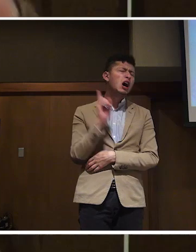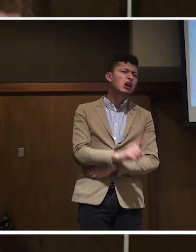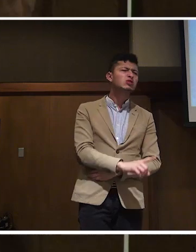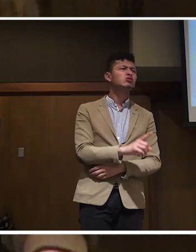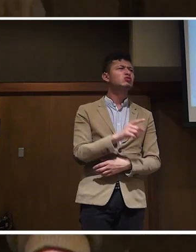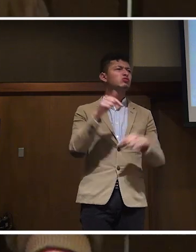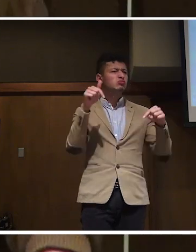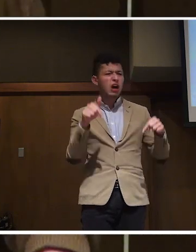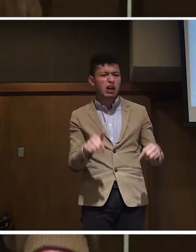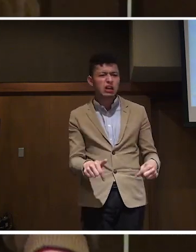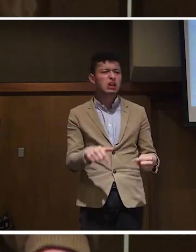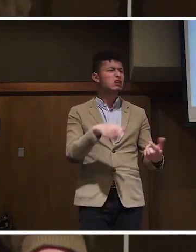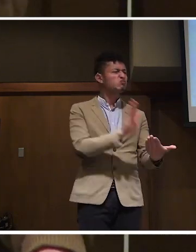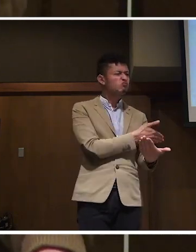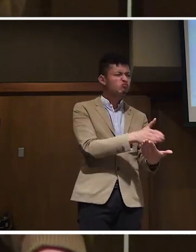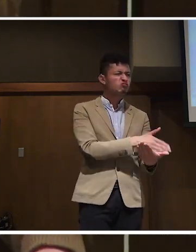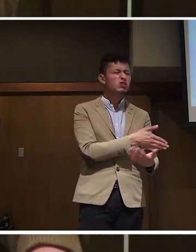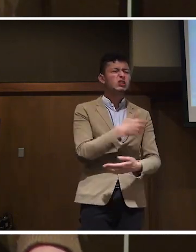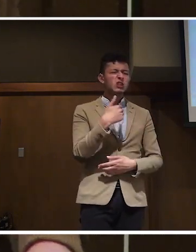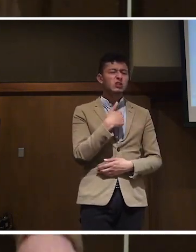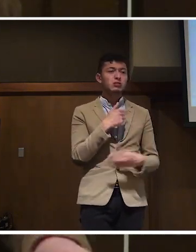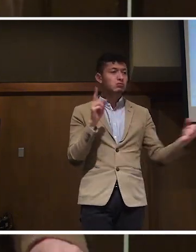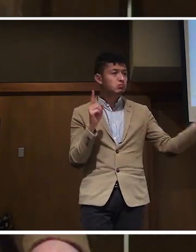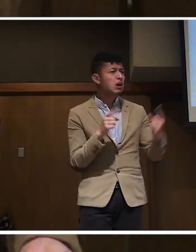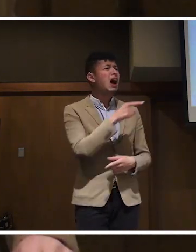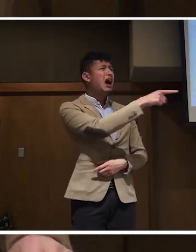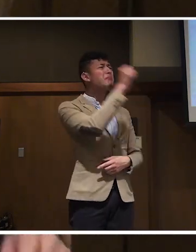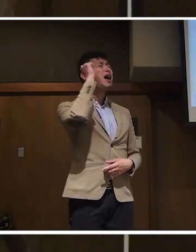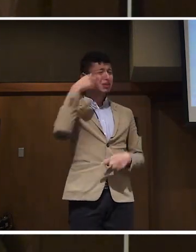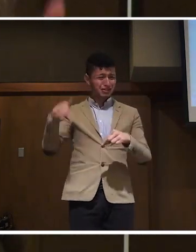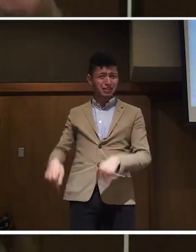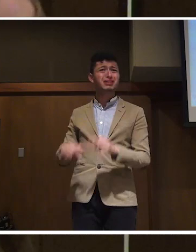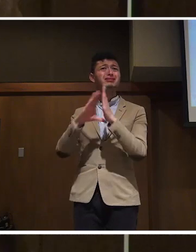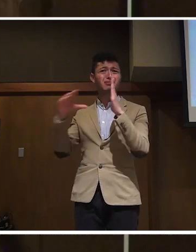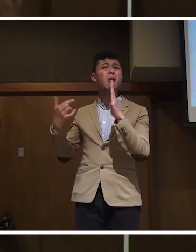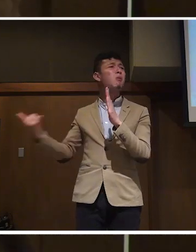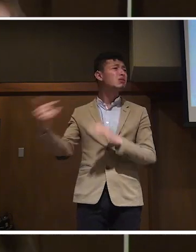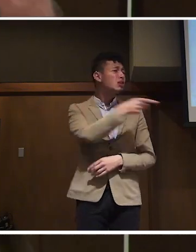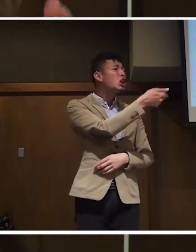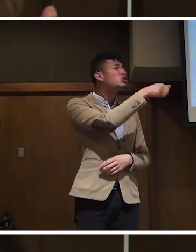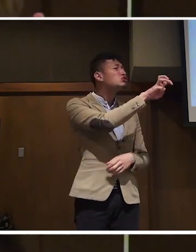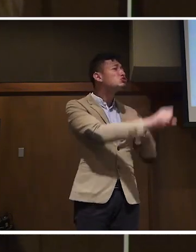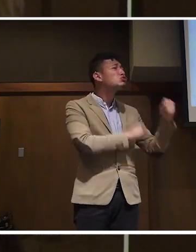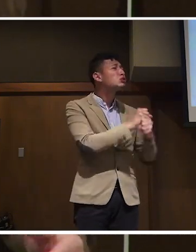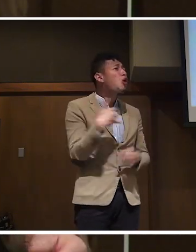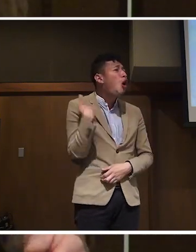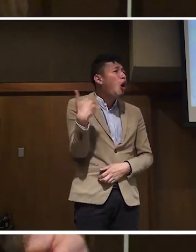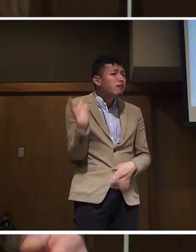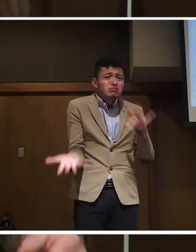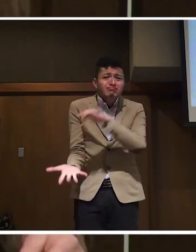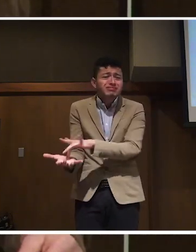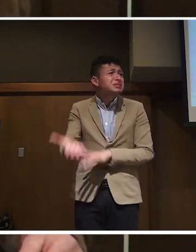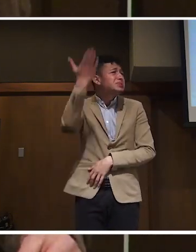ve en la Luis Ángel hay una grabación de un concierto tuyo cuando tenías 18 años. ¿Cómo? y viene a buscarlo y lo encuentra, es fascinante para muchos